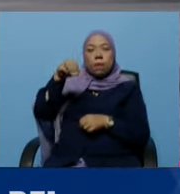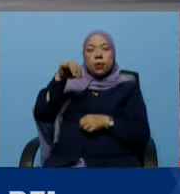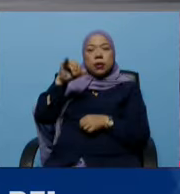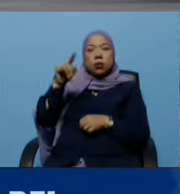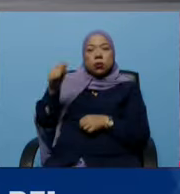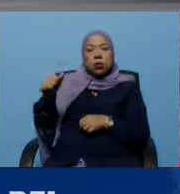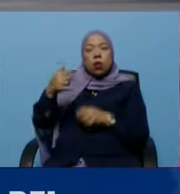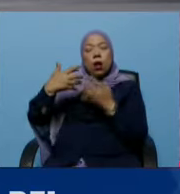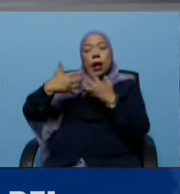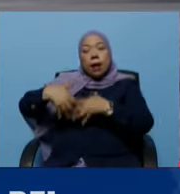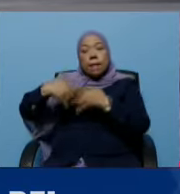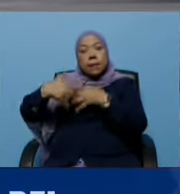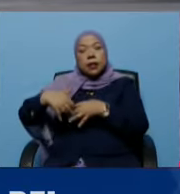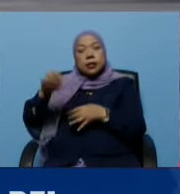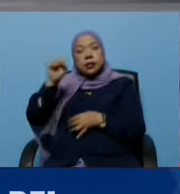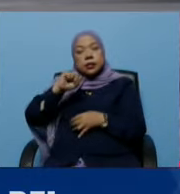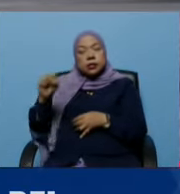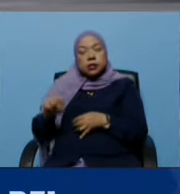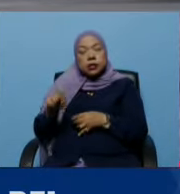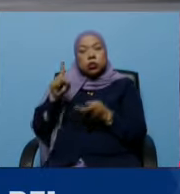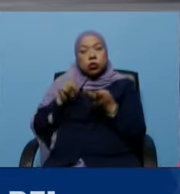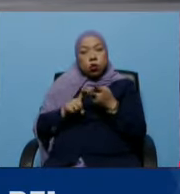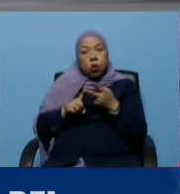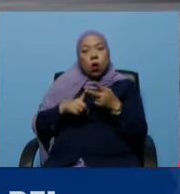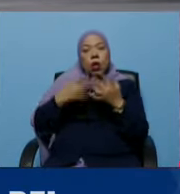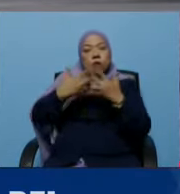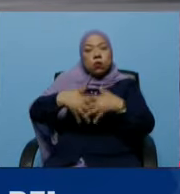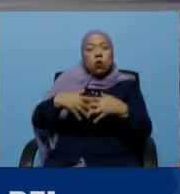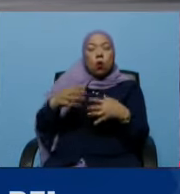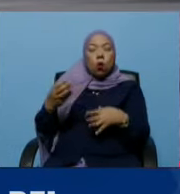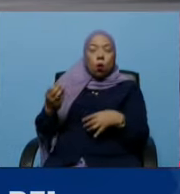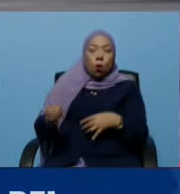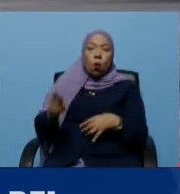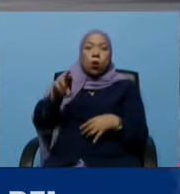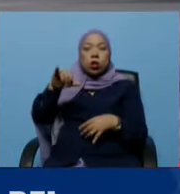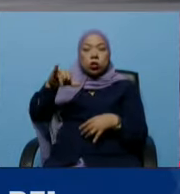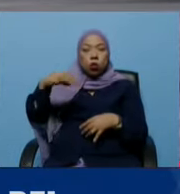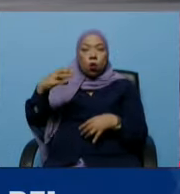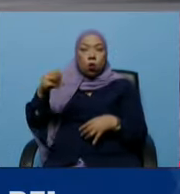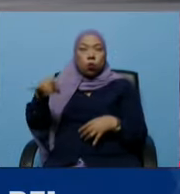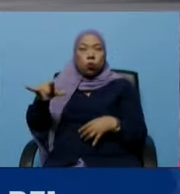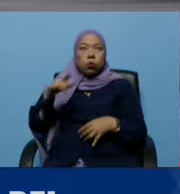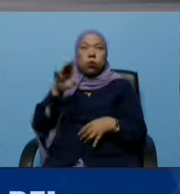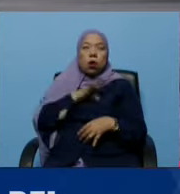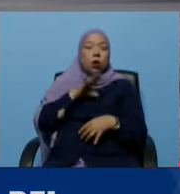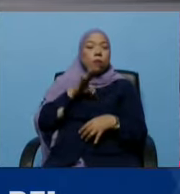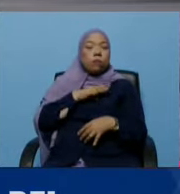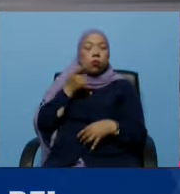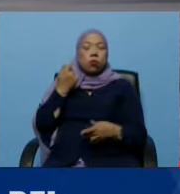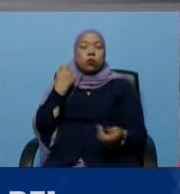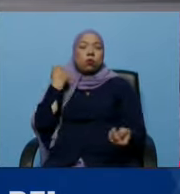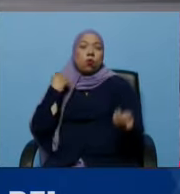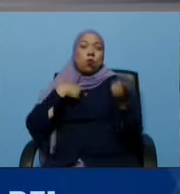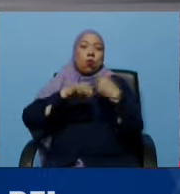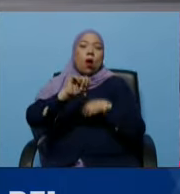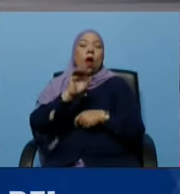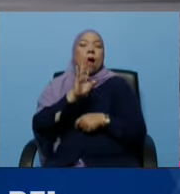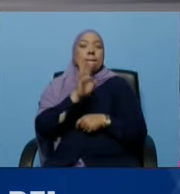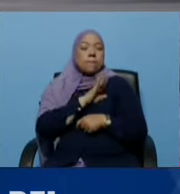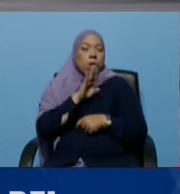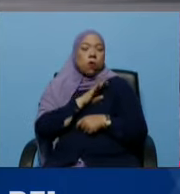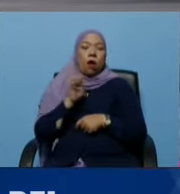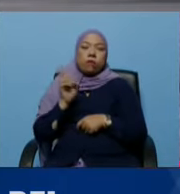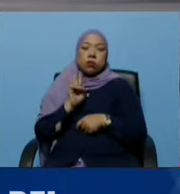de Sidor y Ferrominera del Orinoco. Esto nos permite, presidente, tener no solamente autonomía y no solamente soberanía